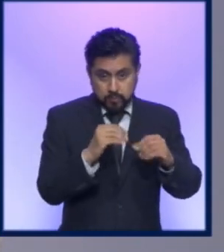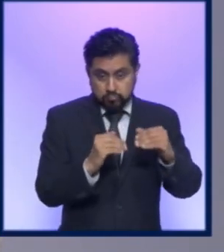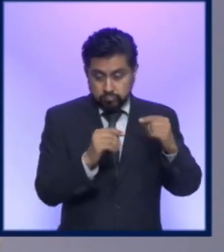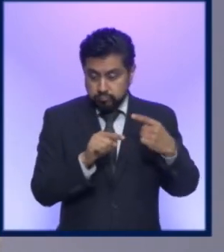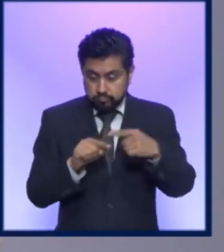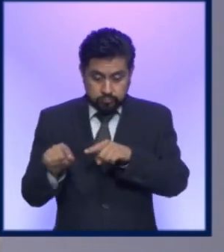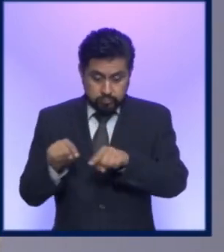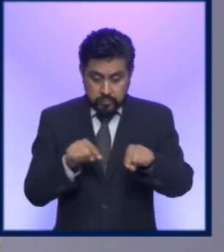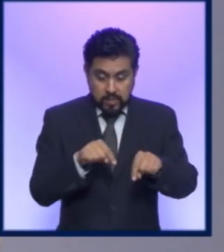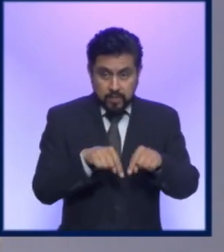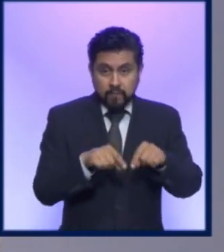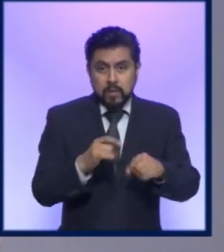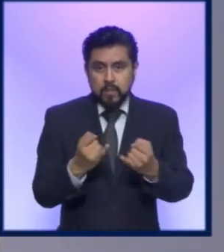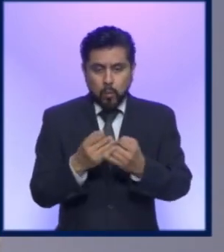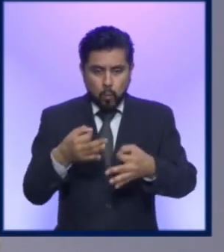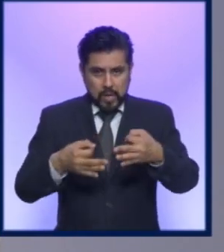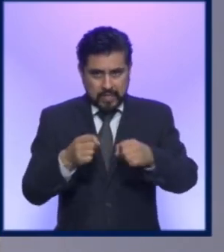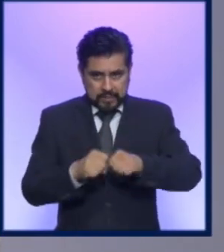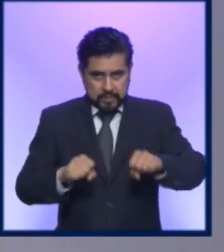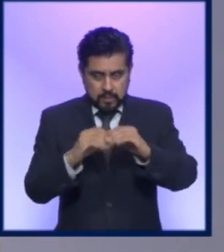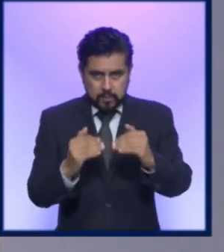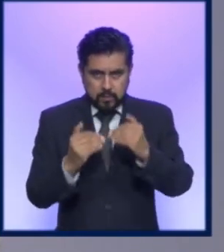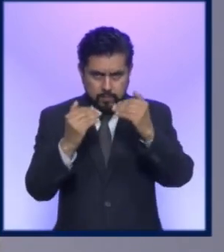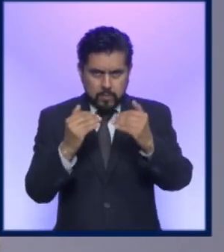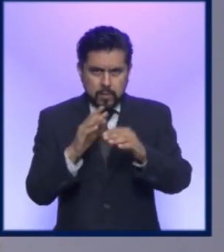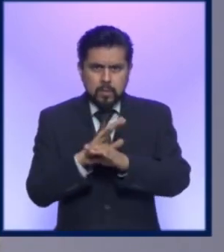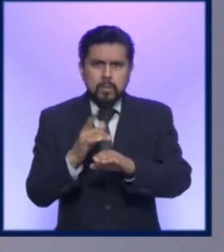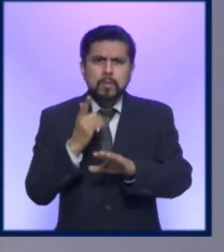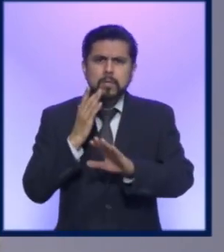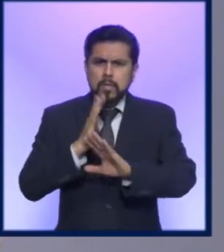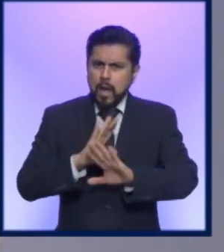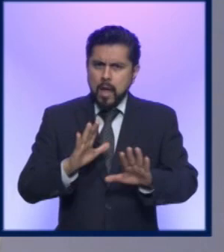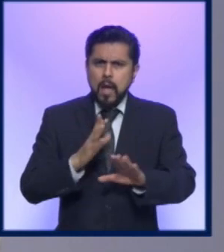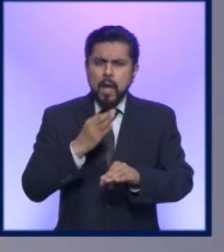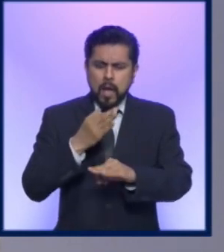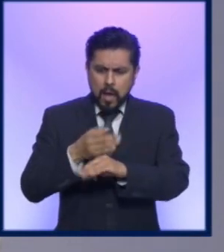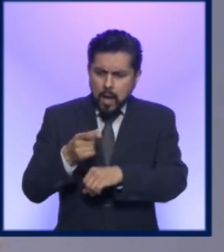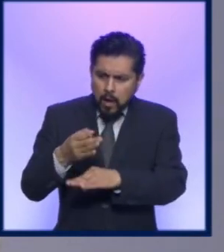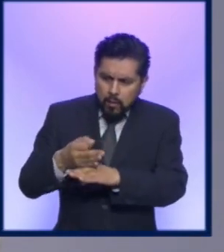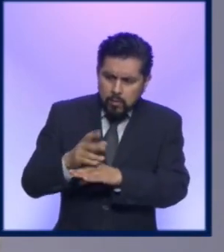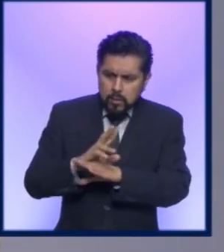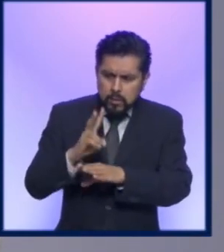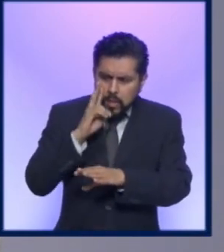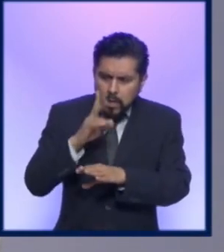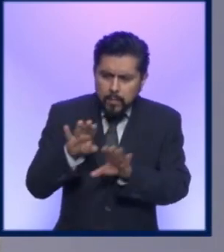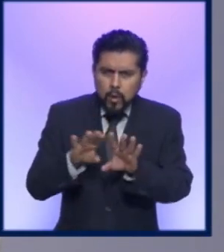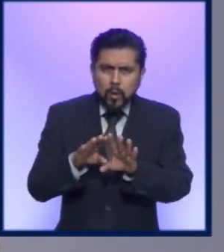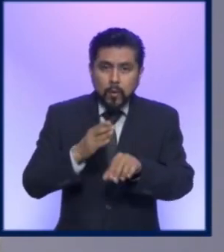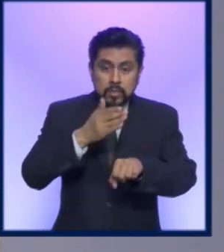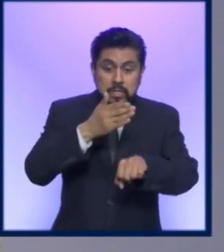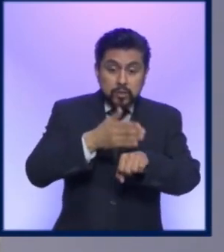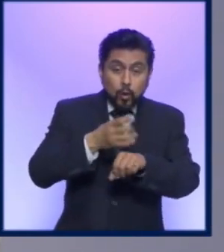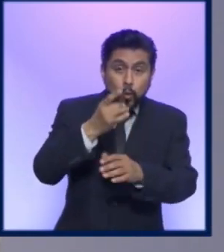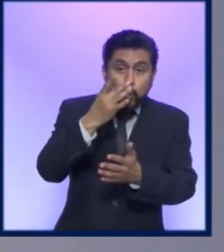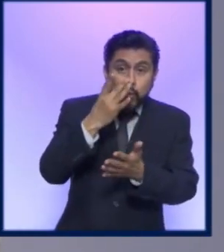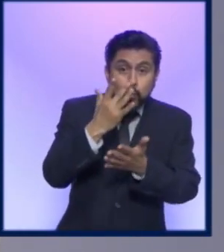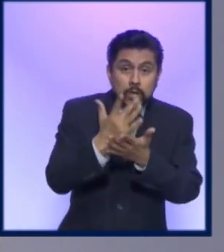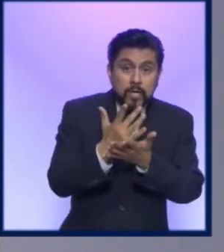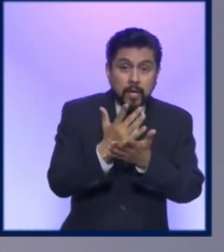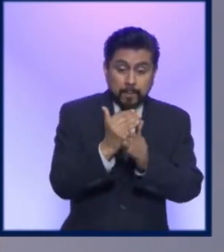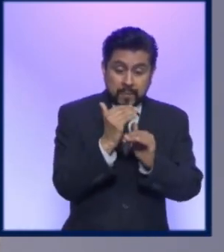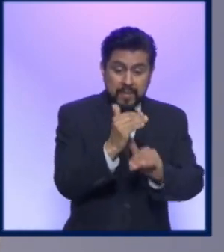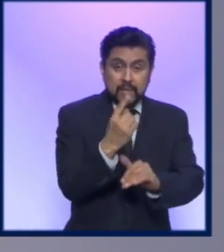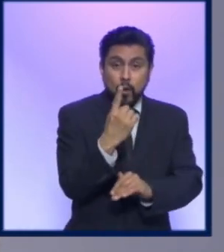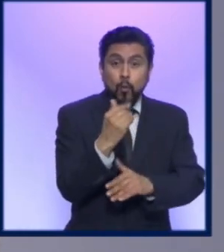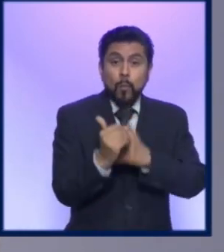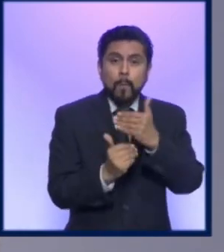órgano terminal la sala superior Pues defina que y Determine que eh la sanción solamente debe ser respecto de un proceso electoral